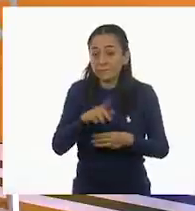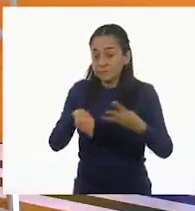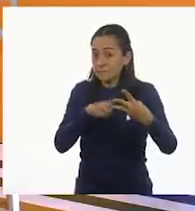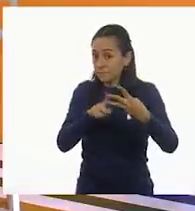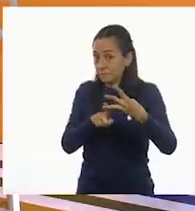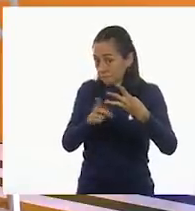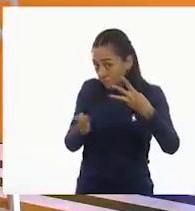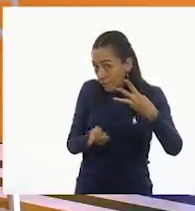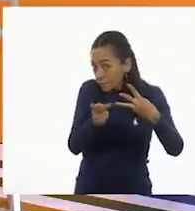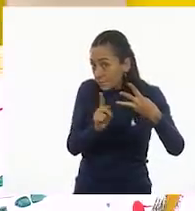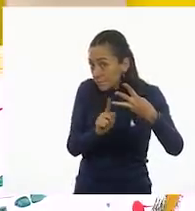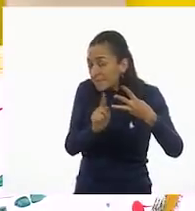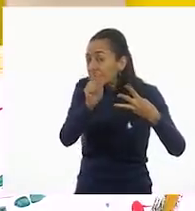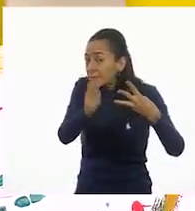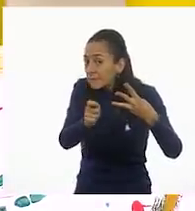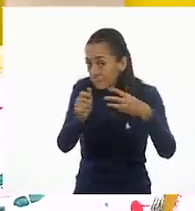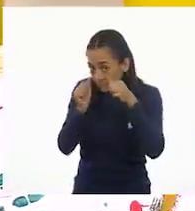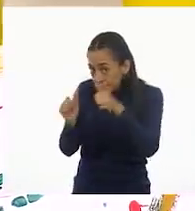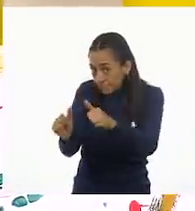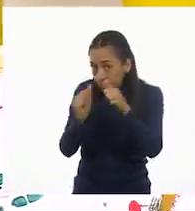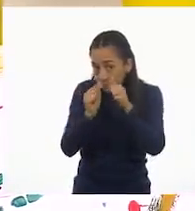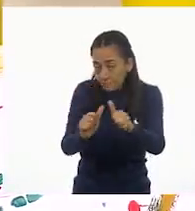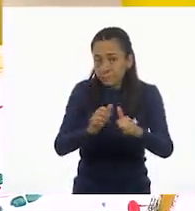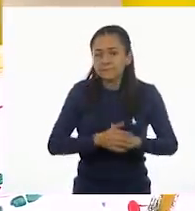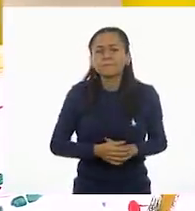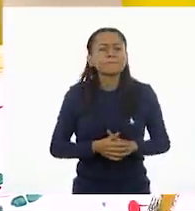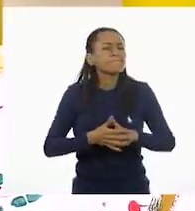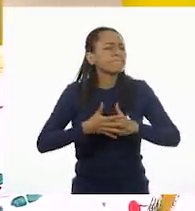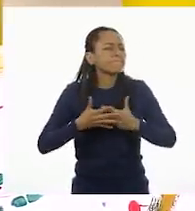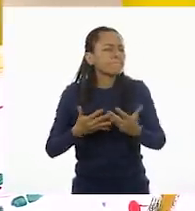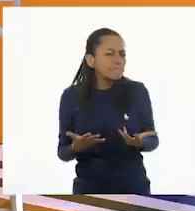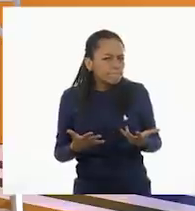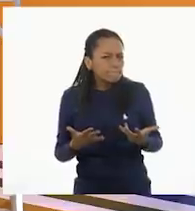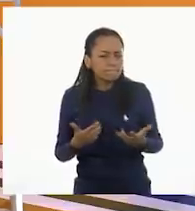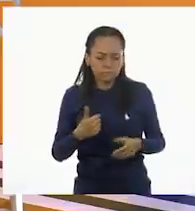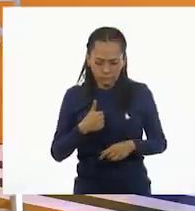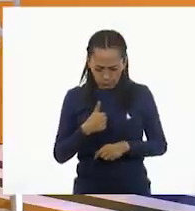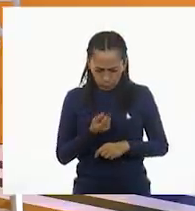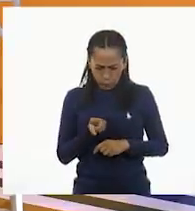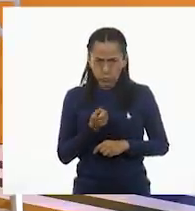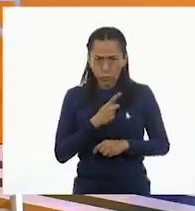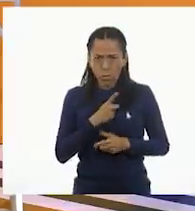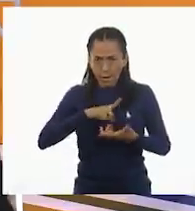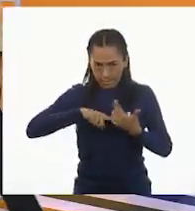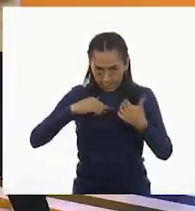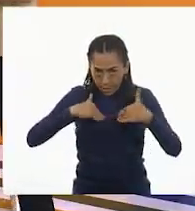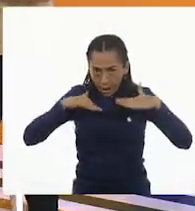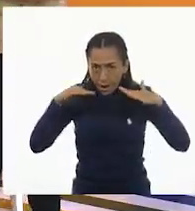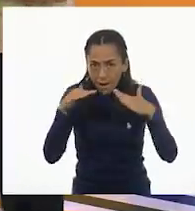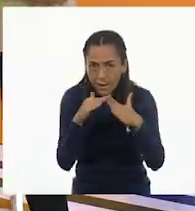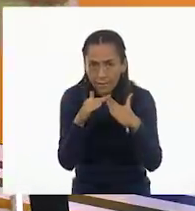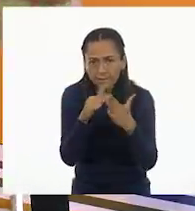Sí. ¿Cuáles son algunas decisiones que puedo tomar solo en casa?